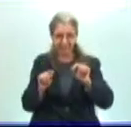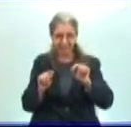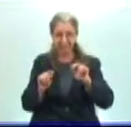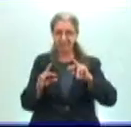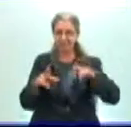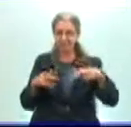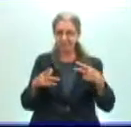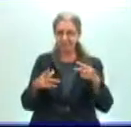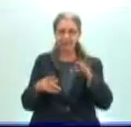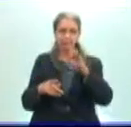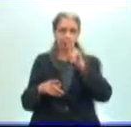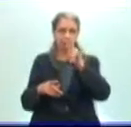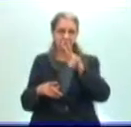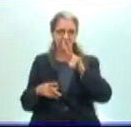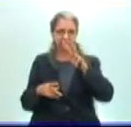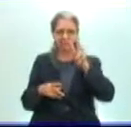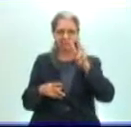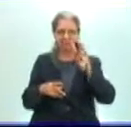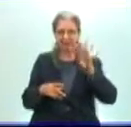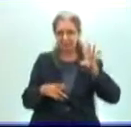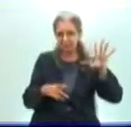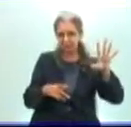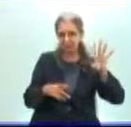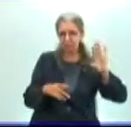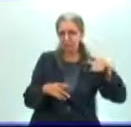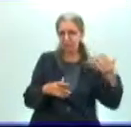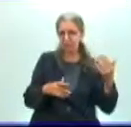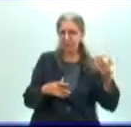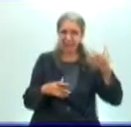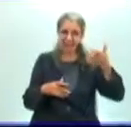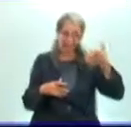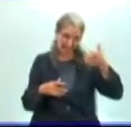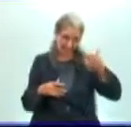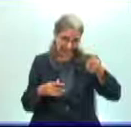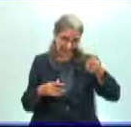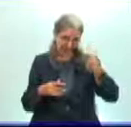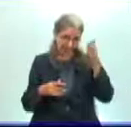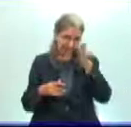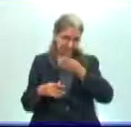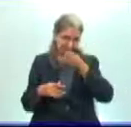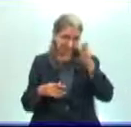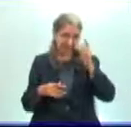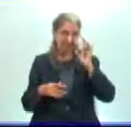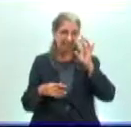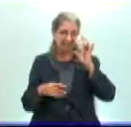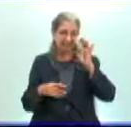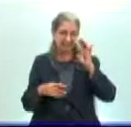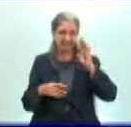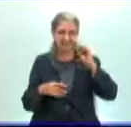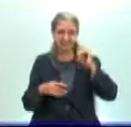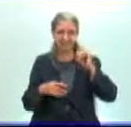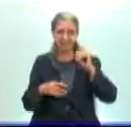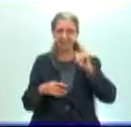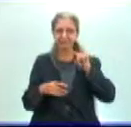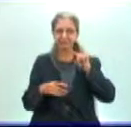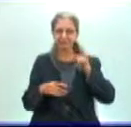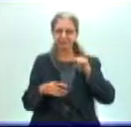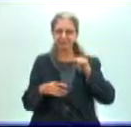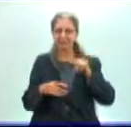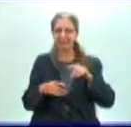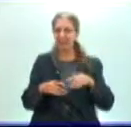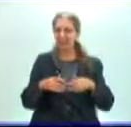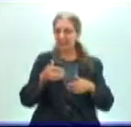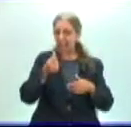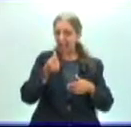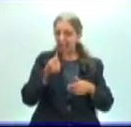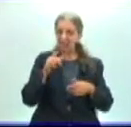de 225 y en este caso nos da 15. Luego el valor del primer cateto es